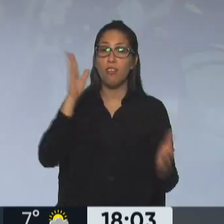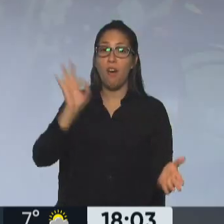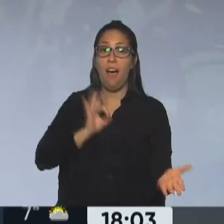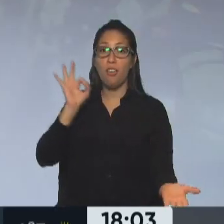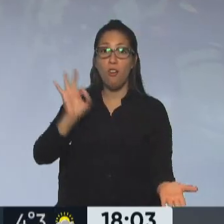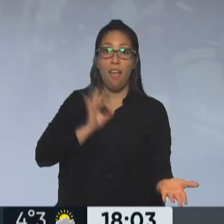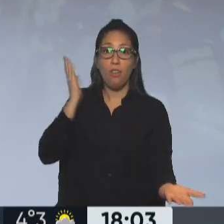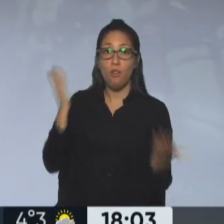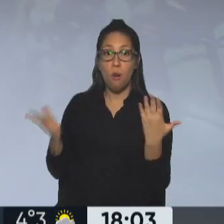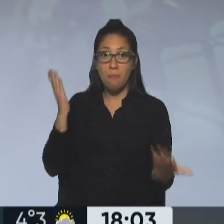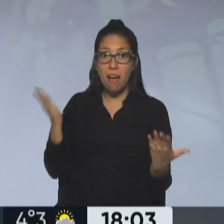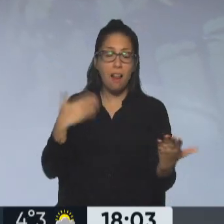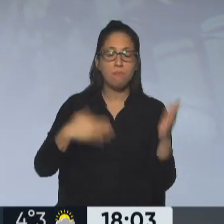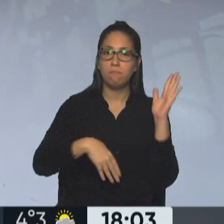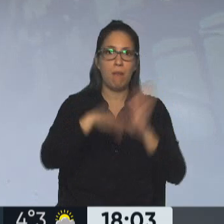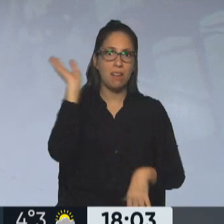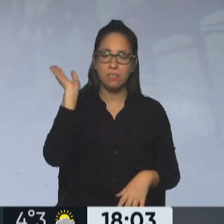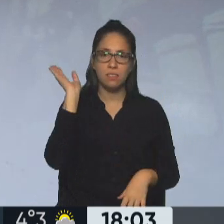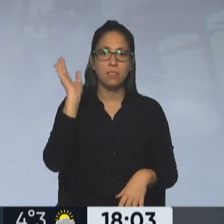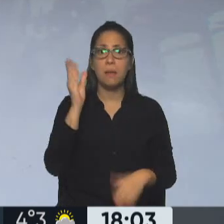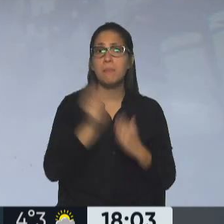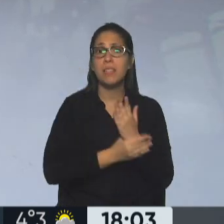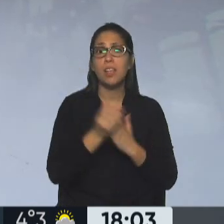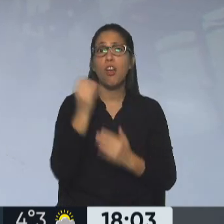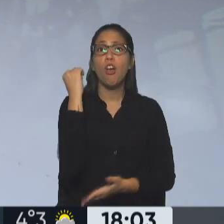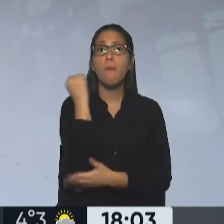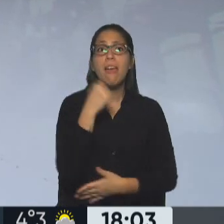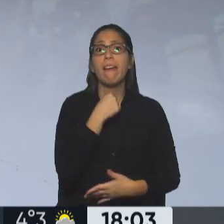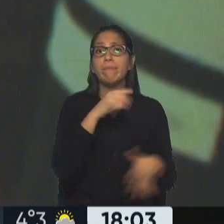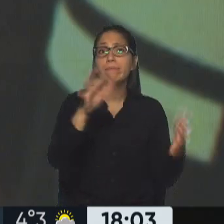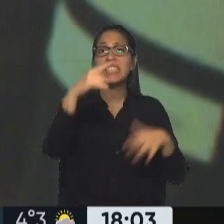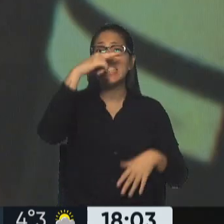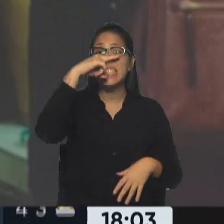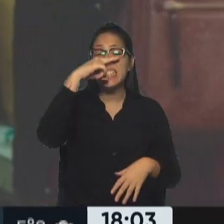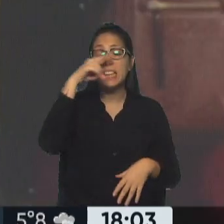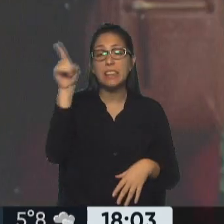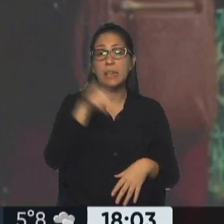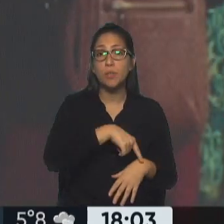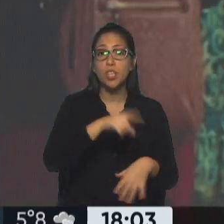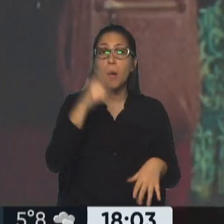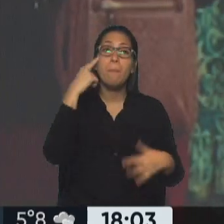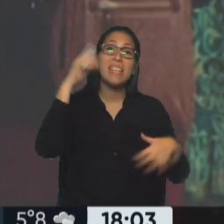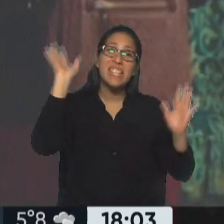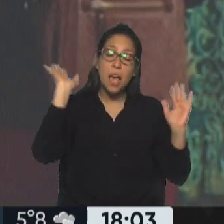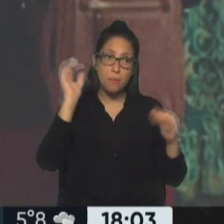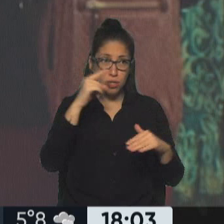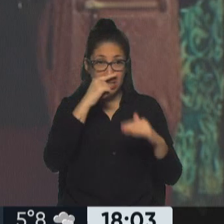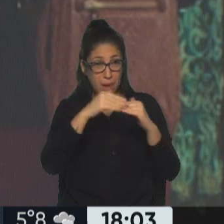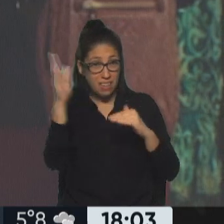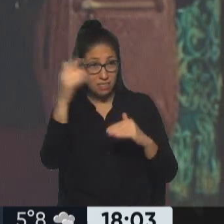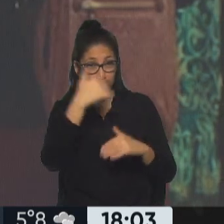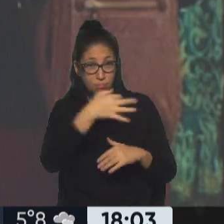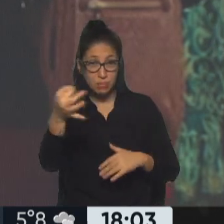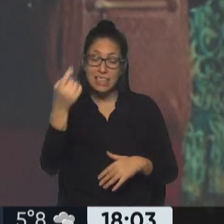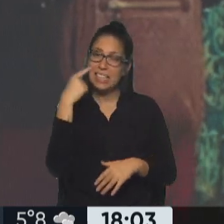Torre, el Ministerio de Economía esperaba alrededor del 7%, no. Esperaba un poquito arriba del 7%. Sí, arriba está. Y quizás tenían el